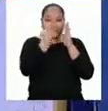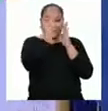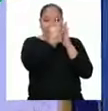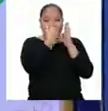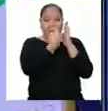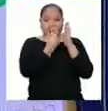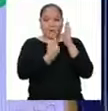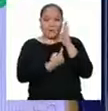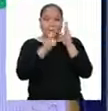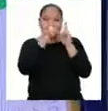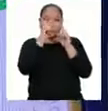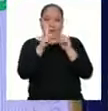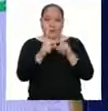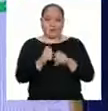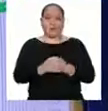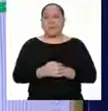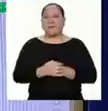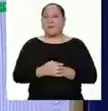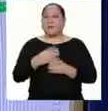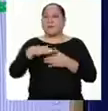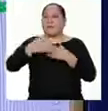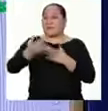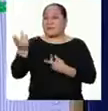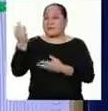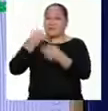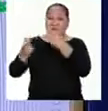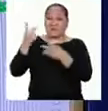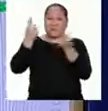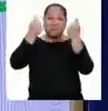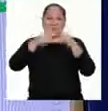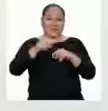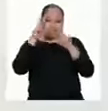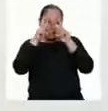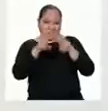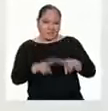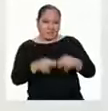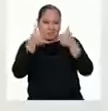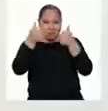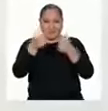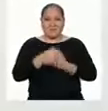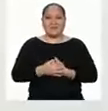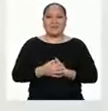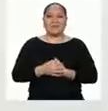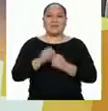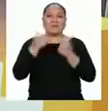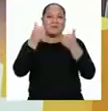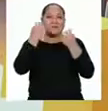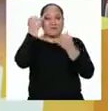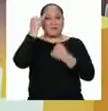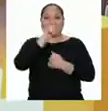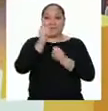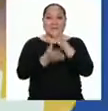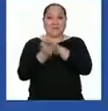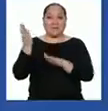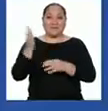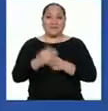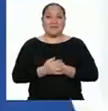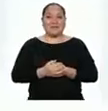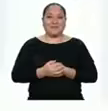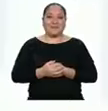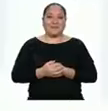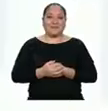cada una de esas preguntas? Y al volver de la pausa, lo revisamos. Gran idea. Ya volvemos. ¡No se vayan!